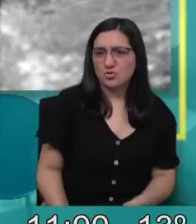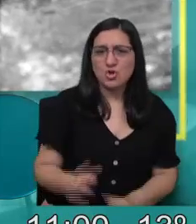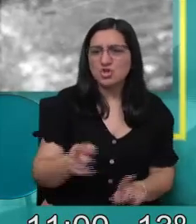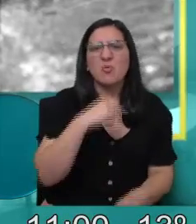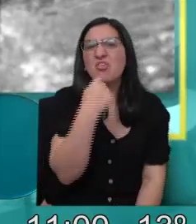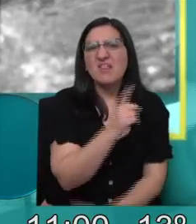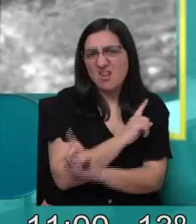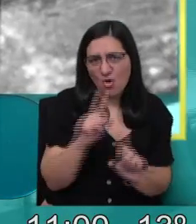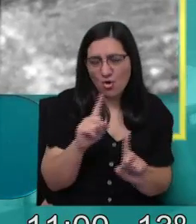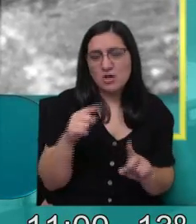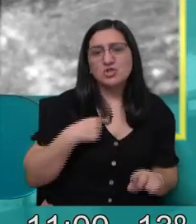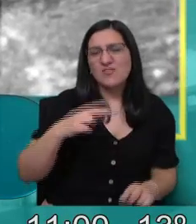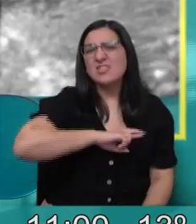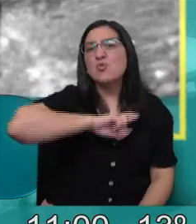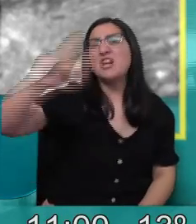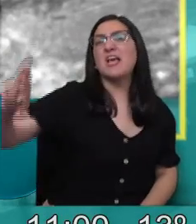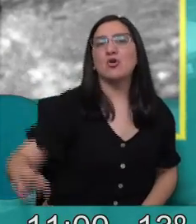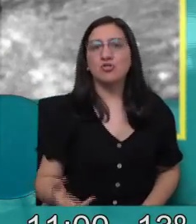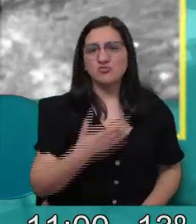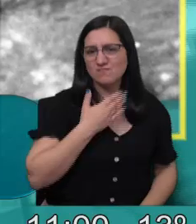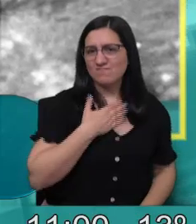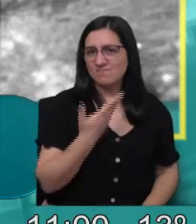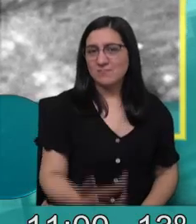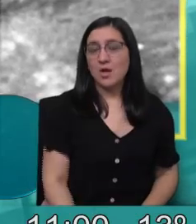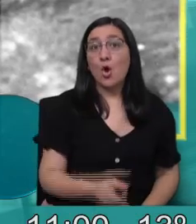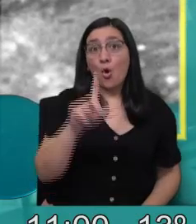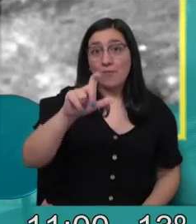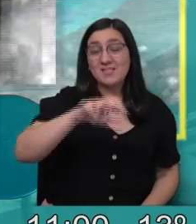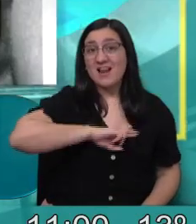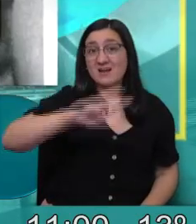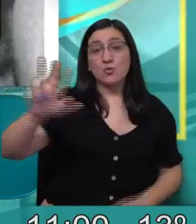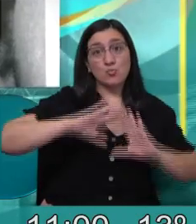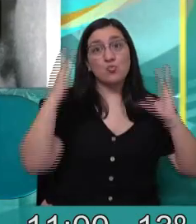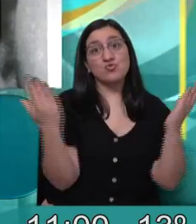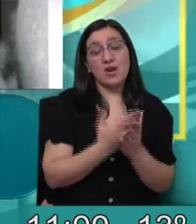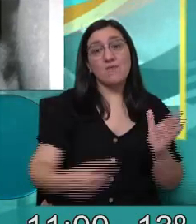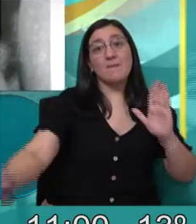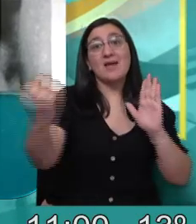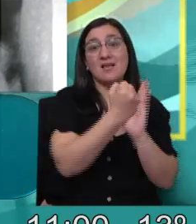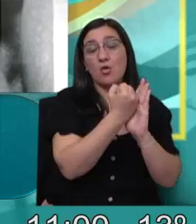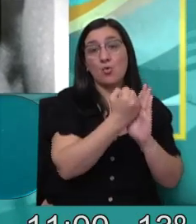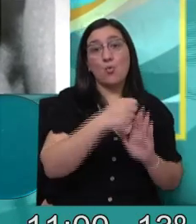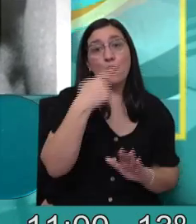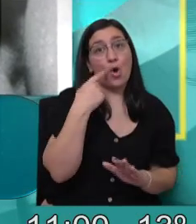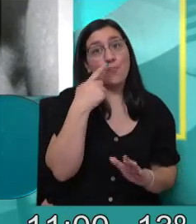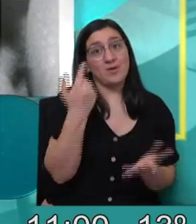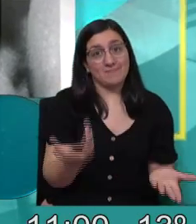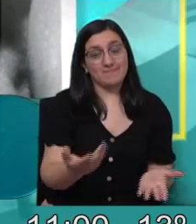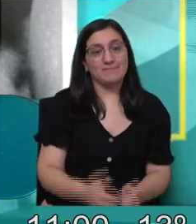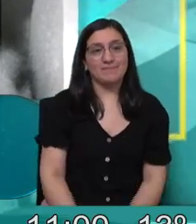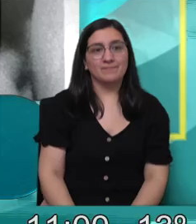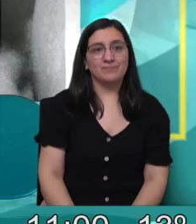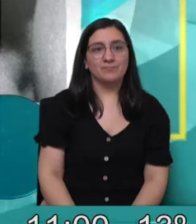débil, sino que además voy a batir un récord. Que, por supuesto, el récord mundial estaba escrito, como la mayoría de las cosas de la